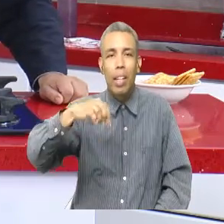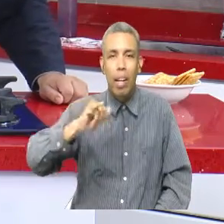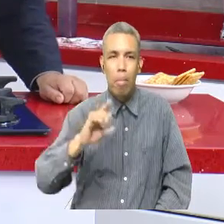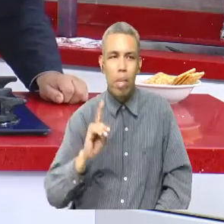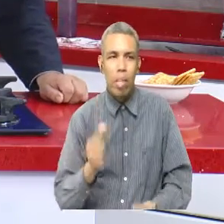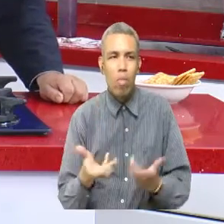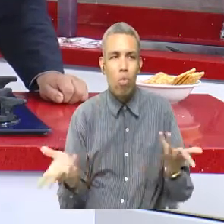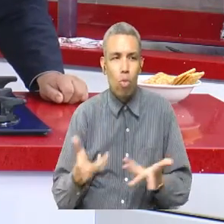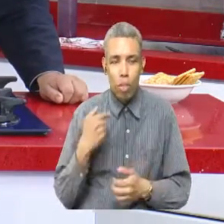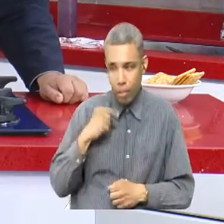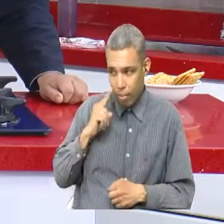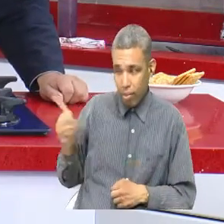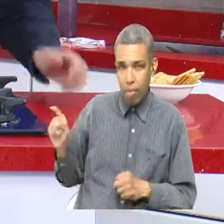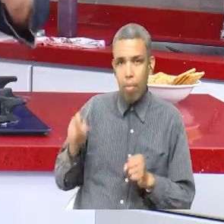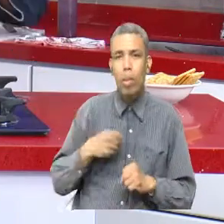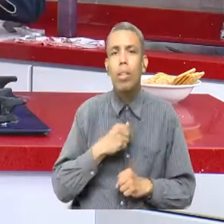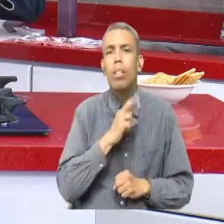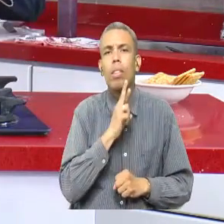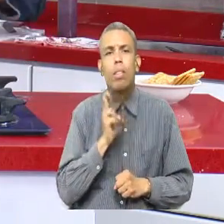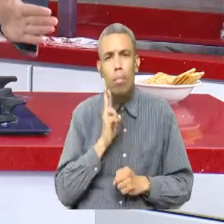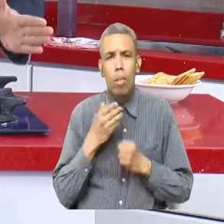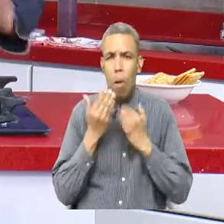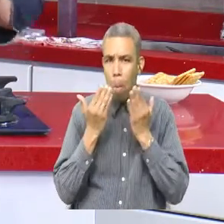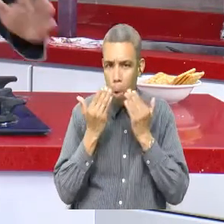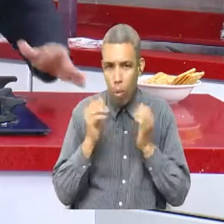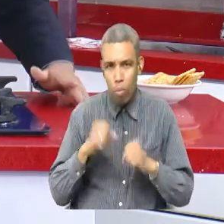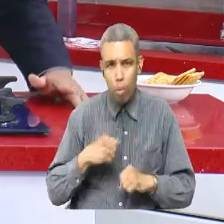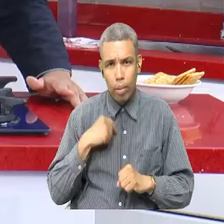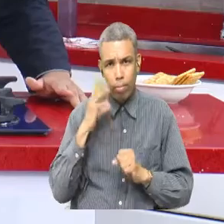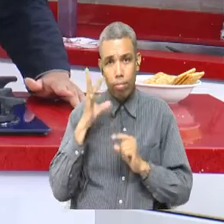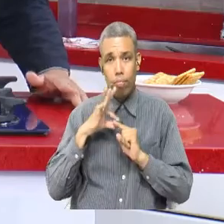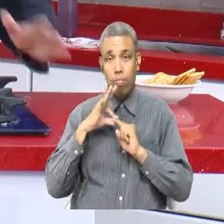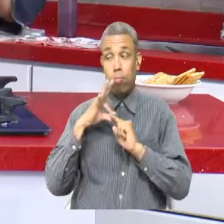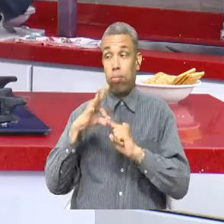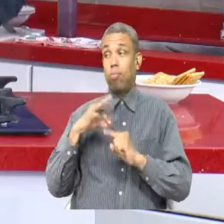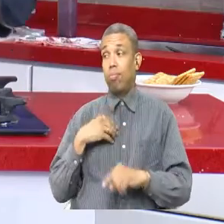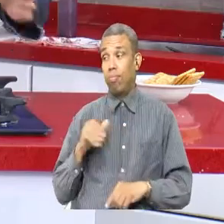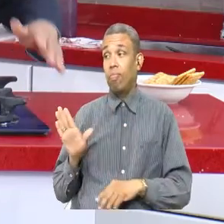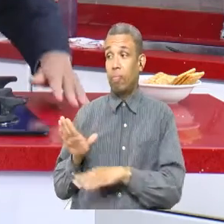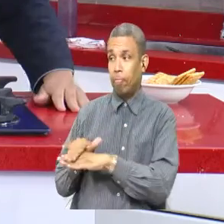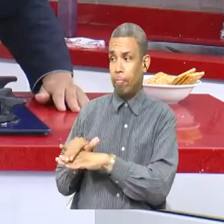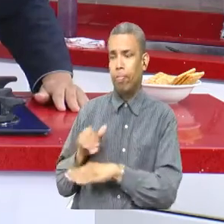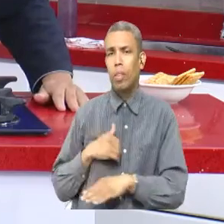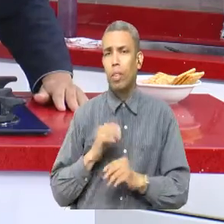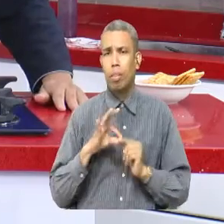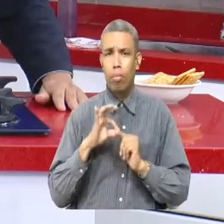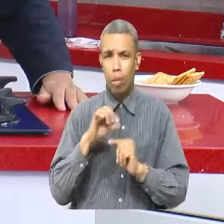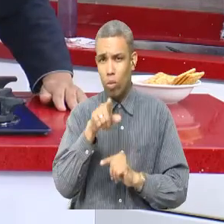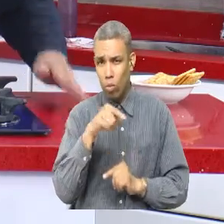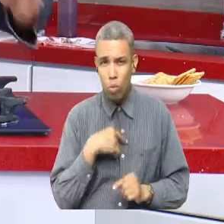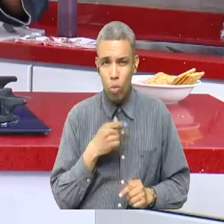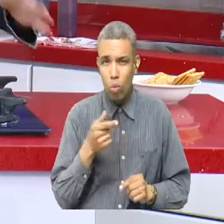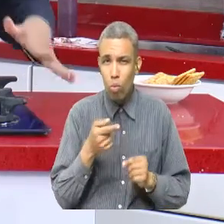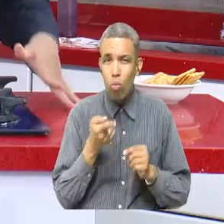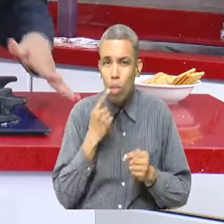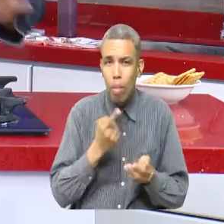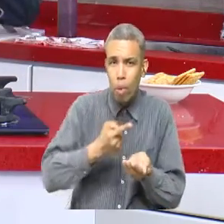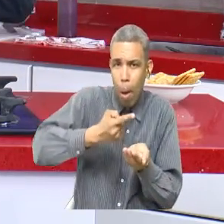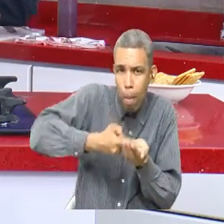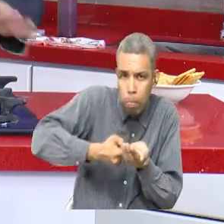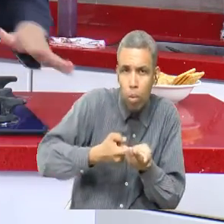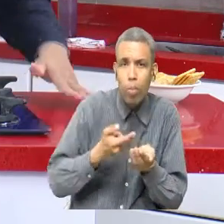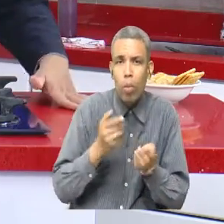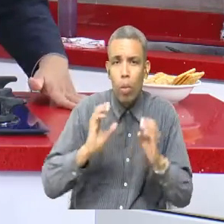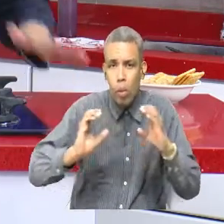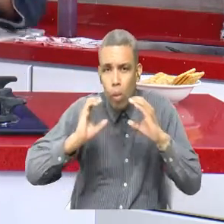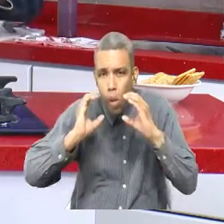número 7124. Rochi, es un sitio diferente. Okay. Para la gente que le gustan las comidas rápidas, es algo genial.